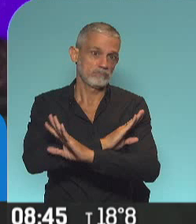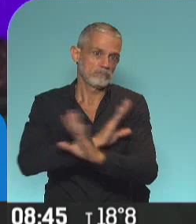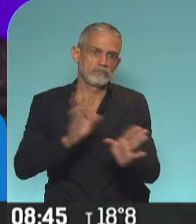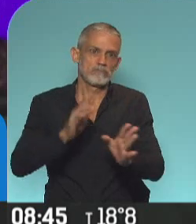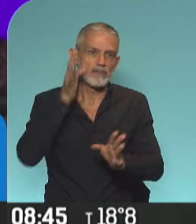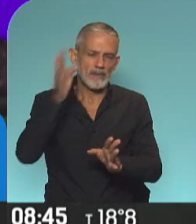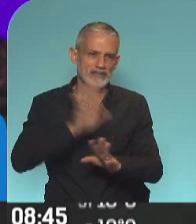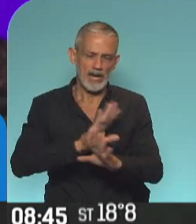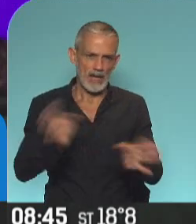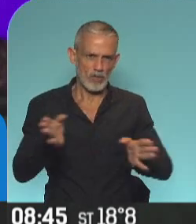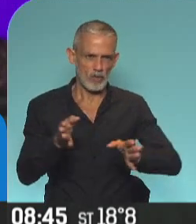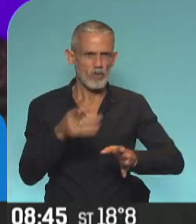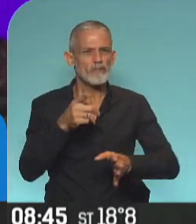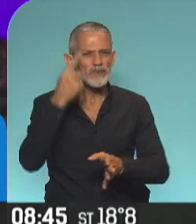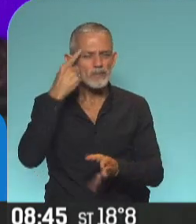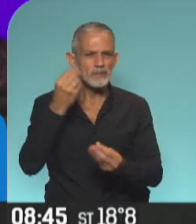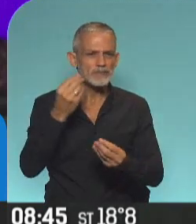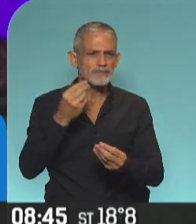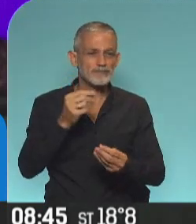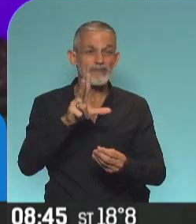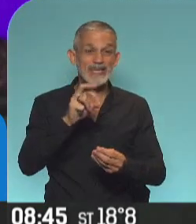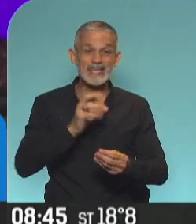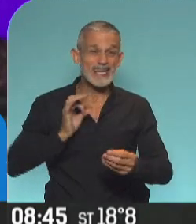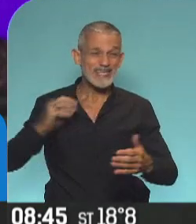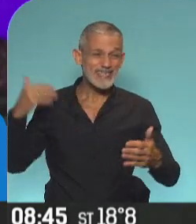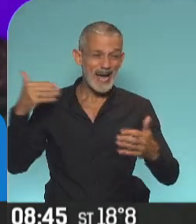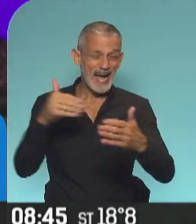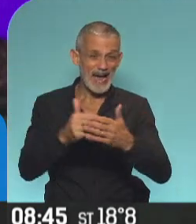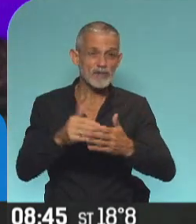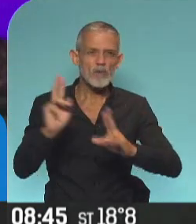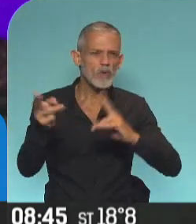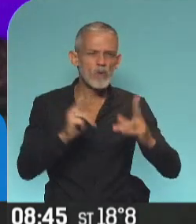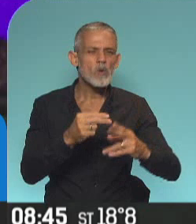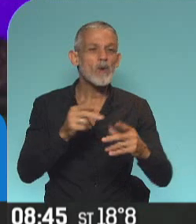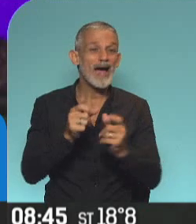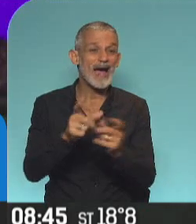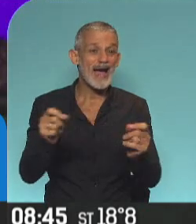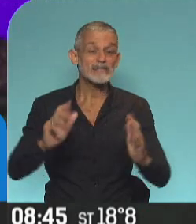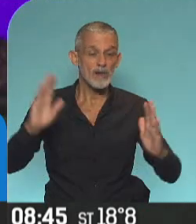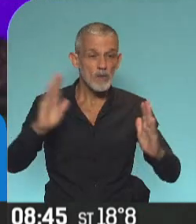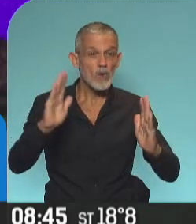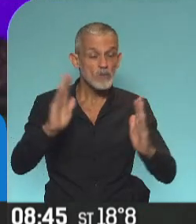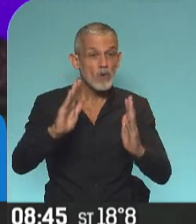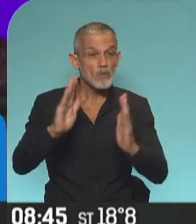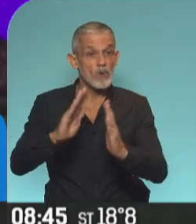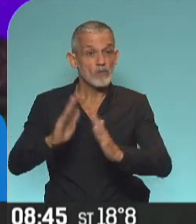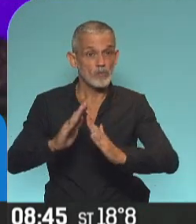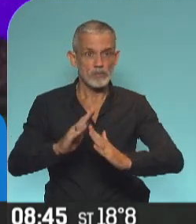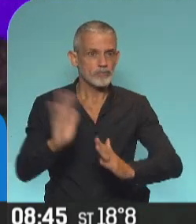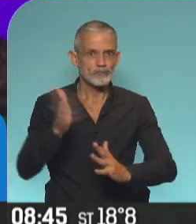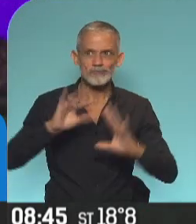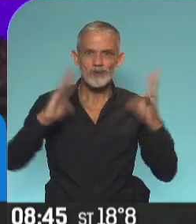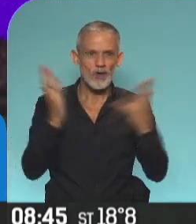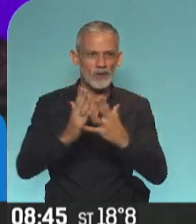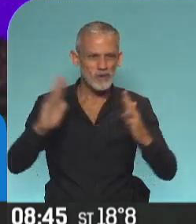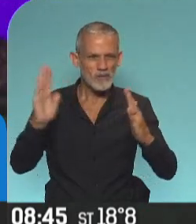tiempo piense en que durante 30 años la mortalidad por cáncer disminuyó notoriamente a lo largo de todo el planeta